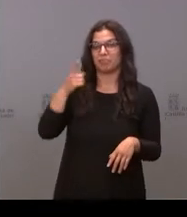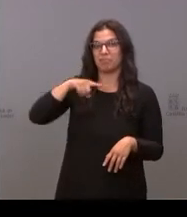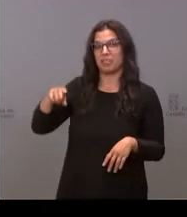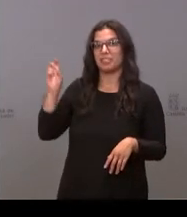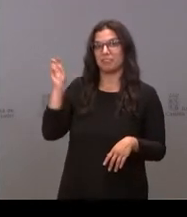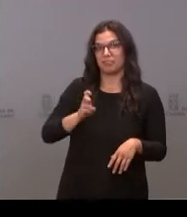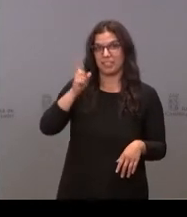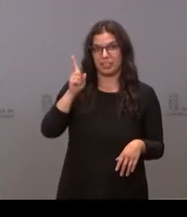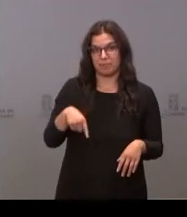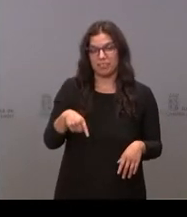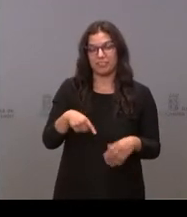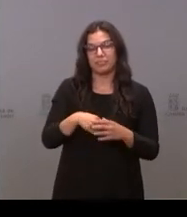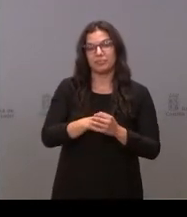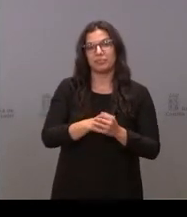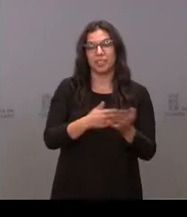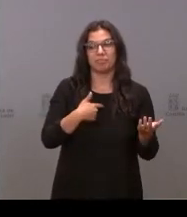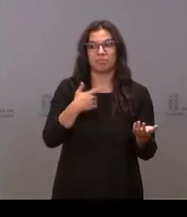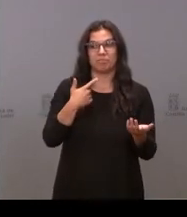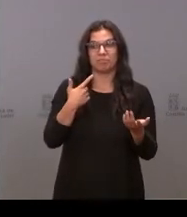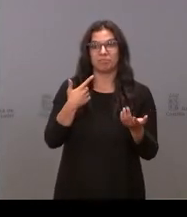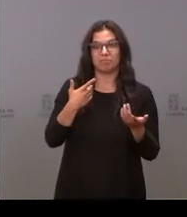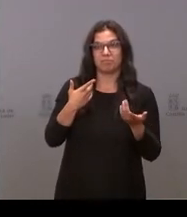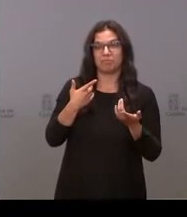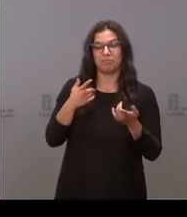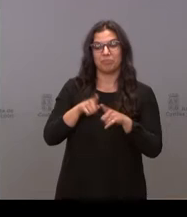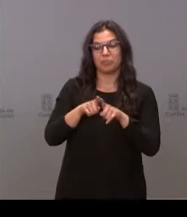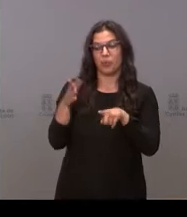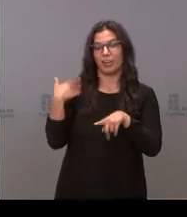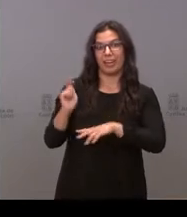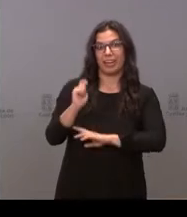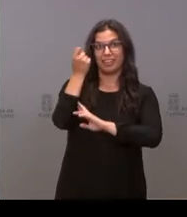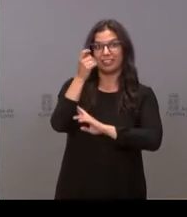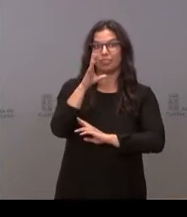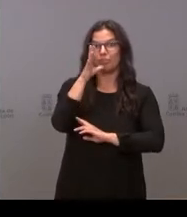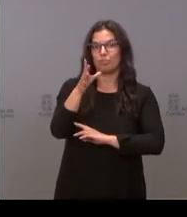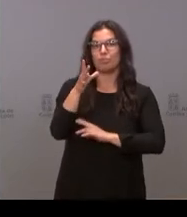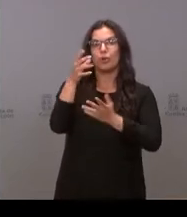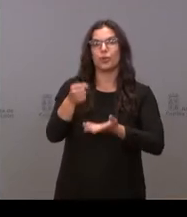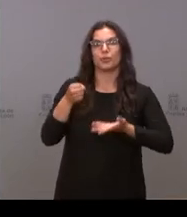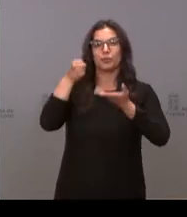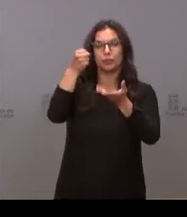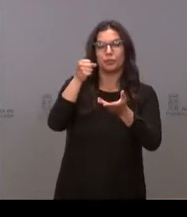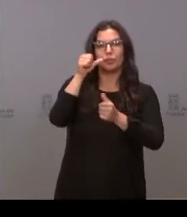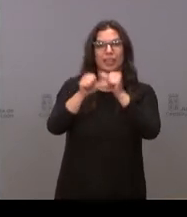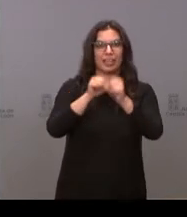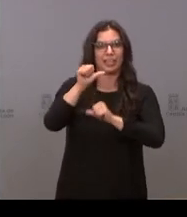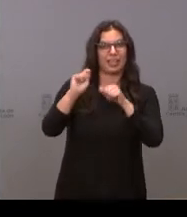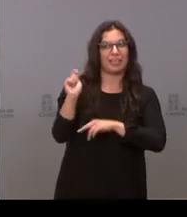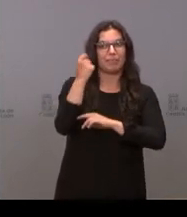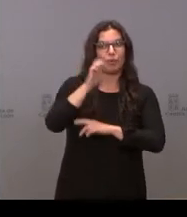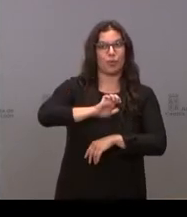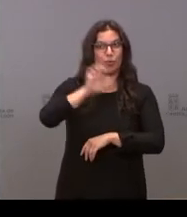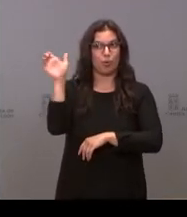aquí y pudimos compartir con vosotros el éxito de la Copa de la Basketball Champions League, ¿no? La primera Copa de Europa que un